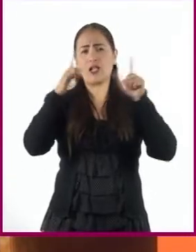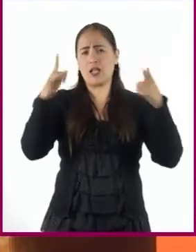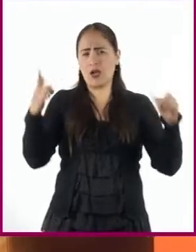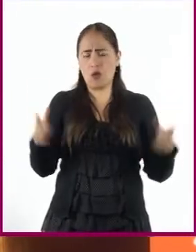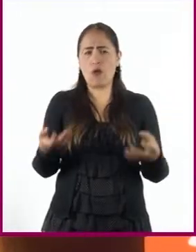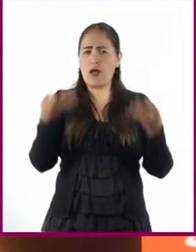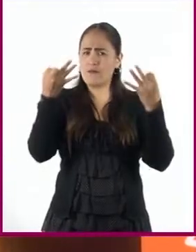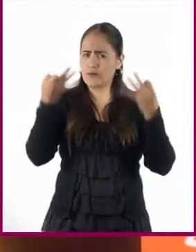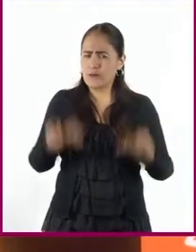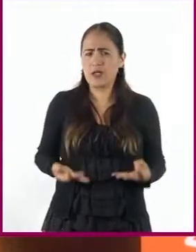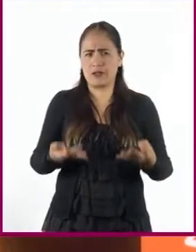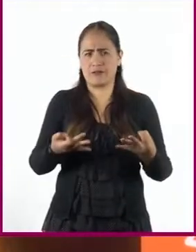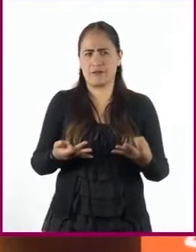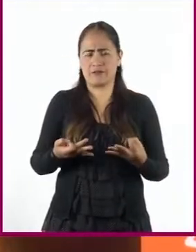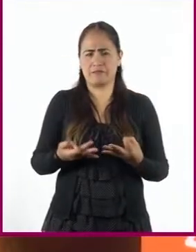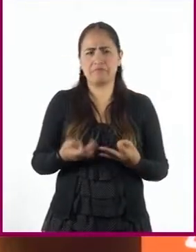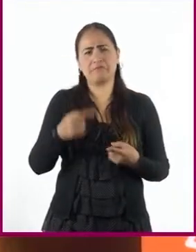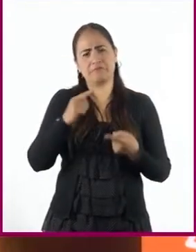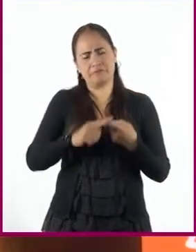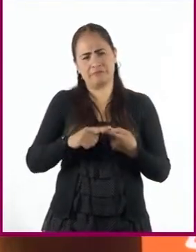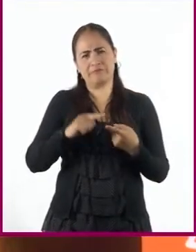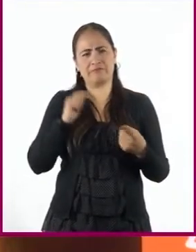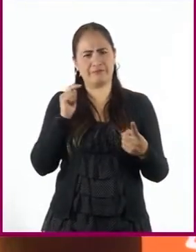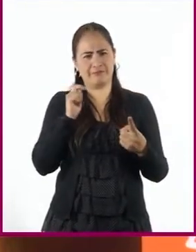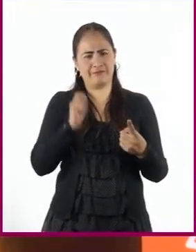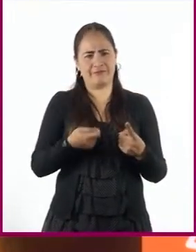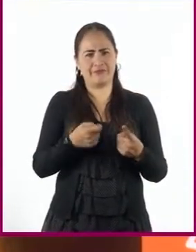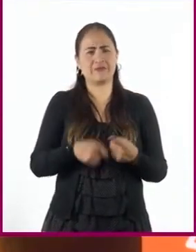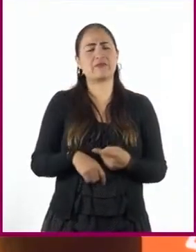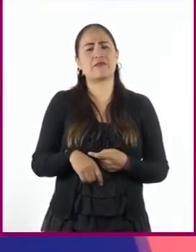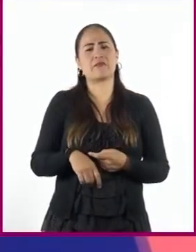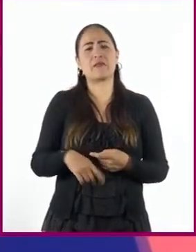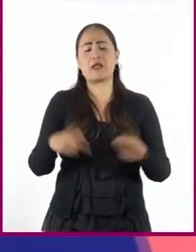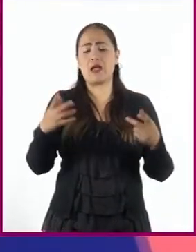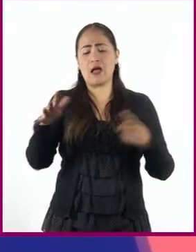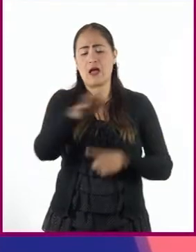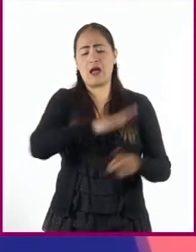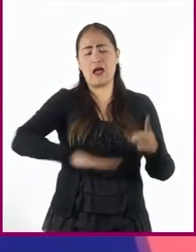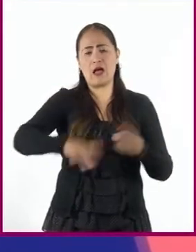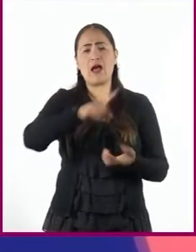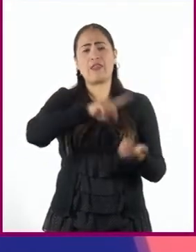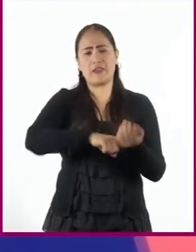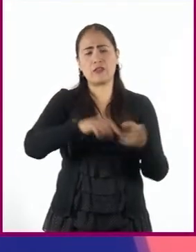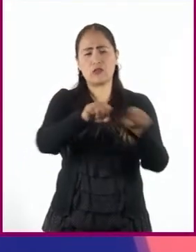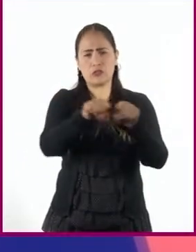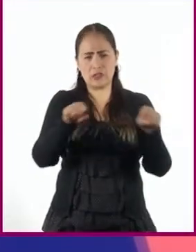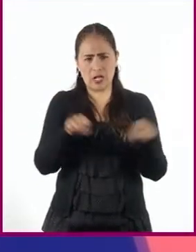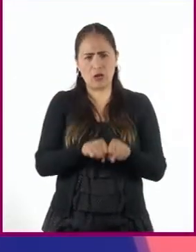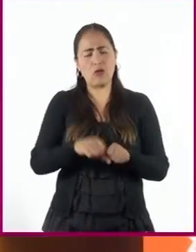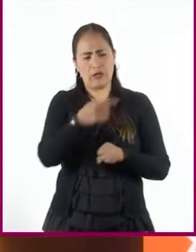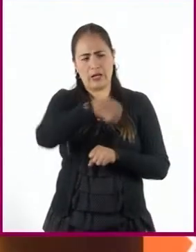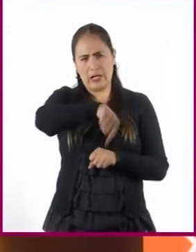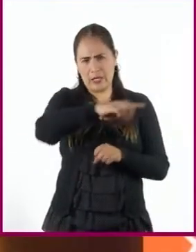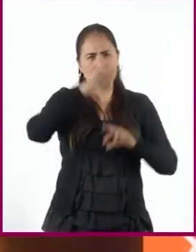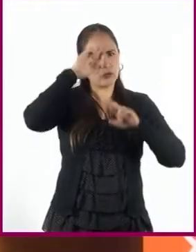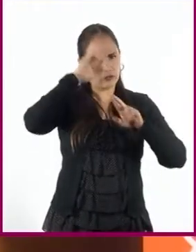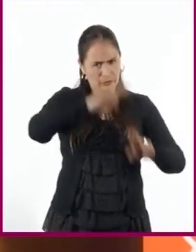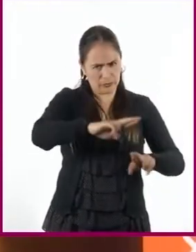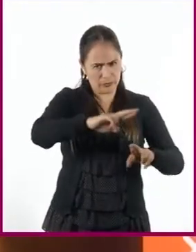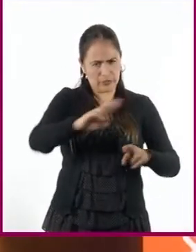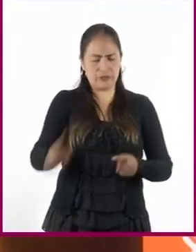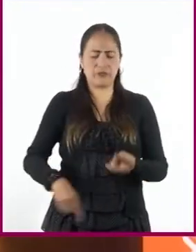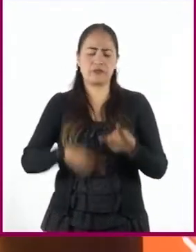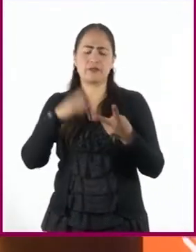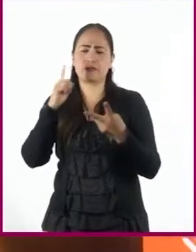exponer cumple por un lado la función de respetar el trabajo del aula y frente a sus compañeros y por el otro,